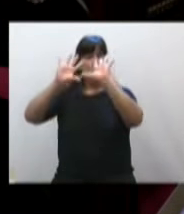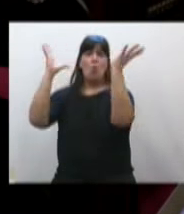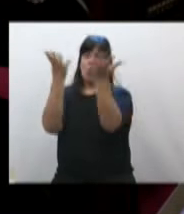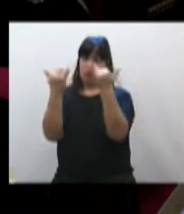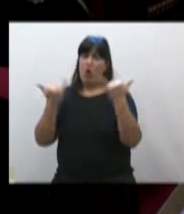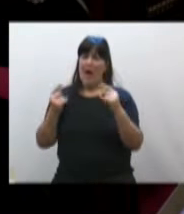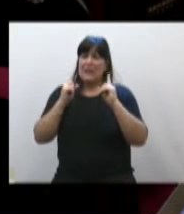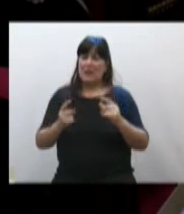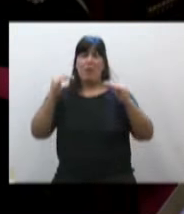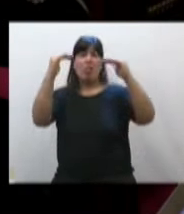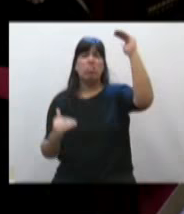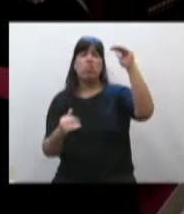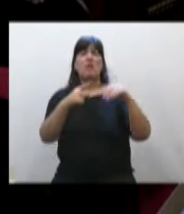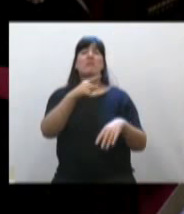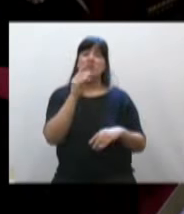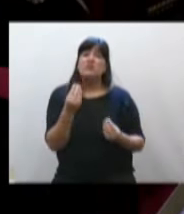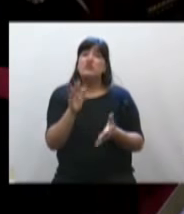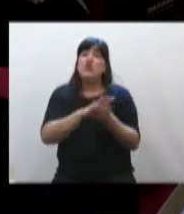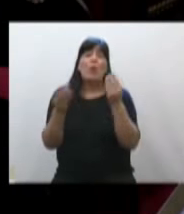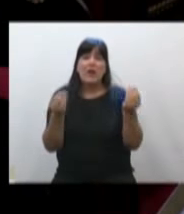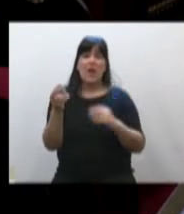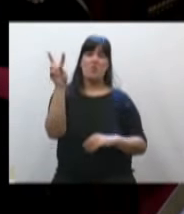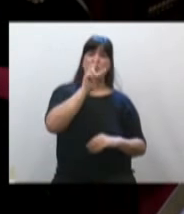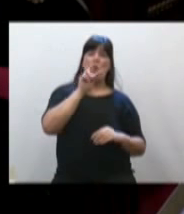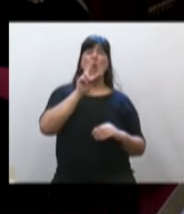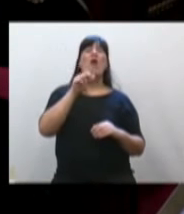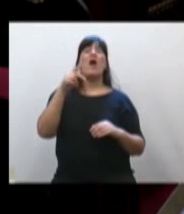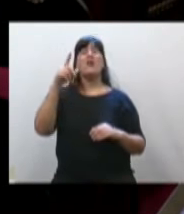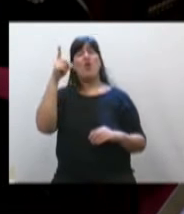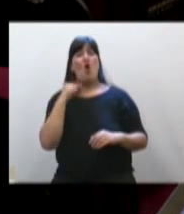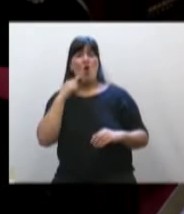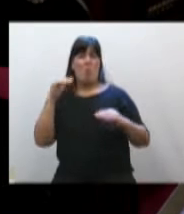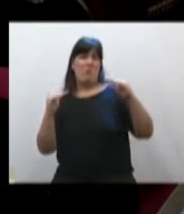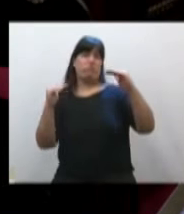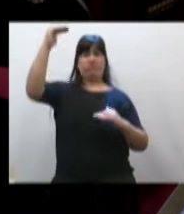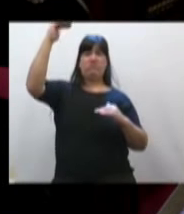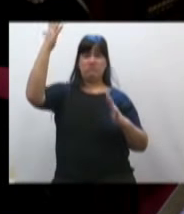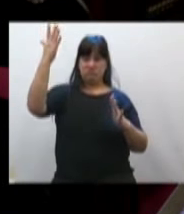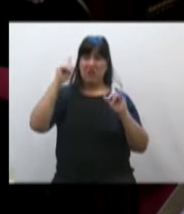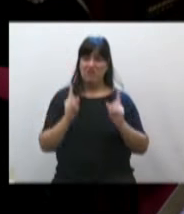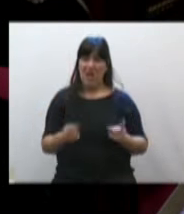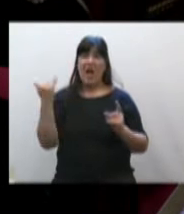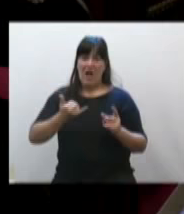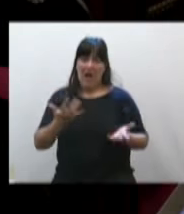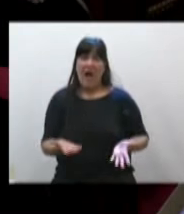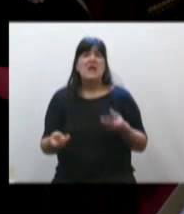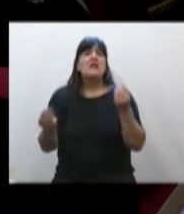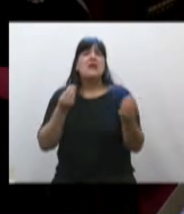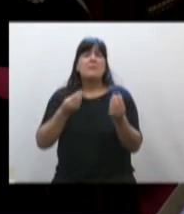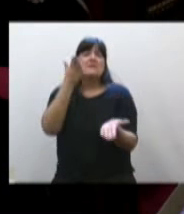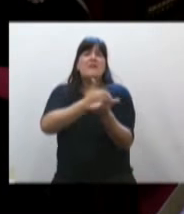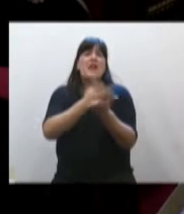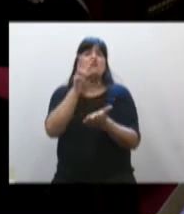está ocurriendo desde el año 2015 a la fecha. Por último, en el caso de que esto sea positivo, digamos, quienes apoyan y como está planteado el